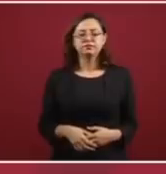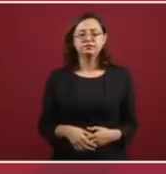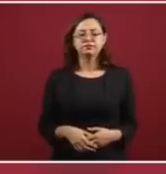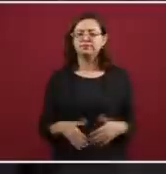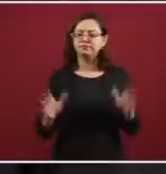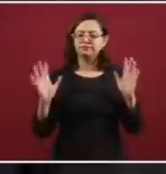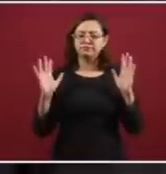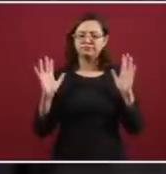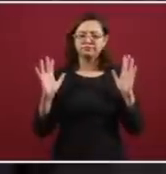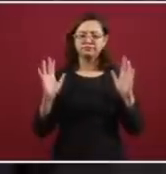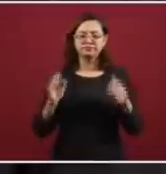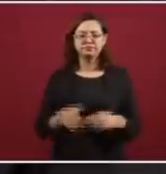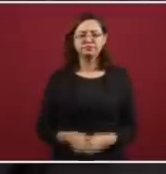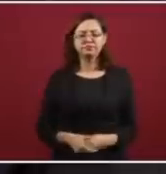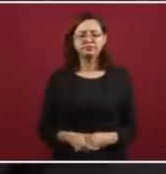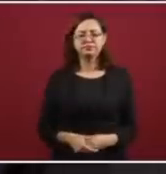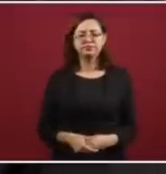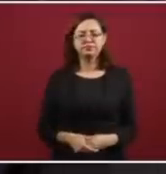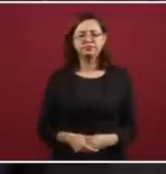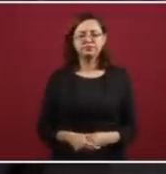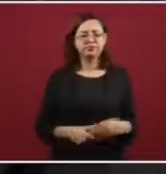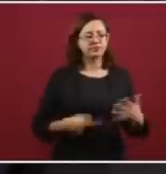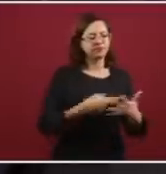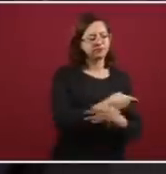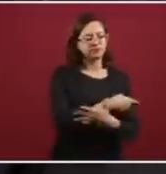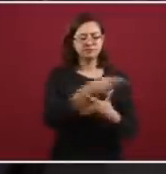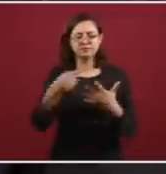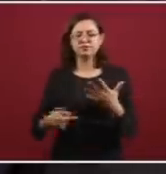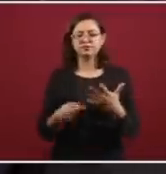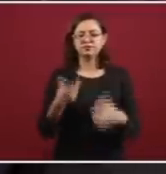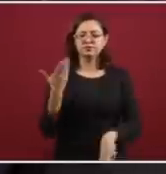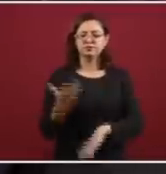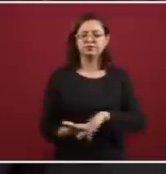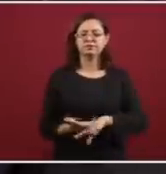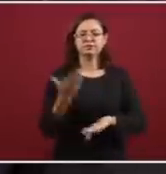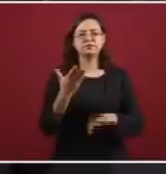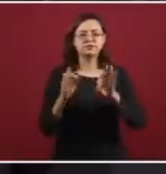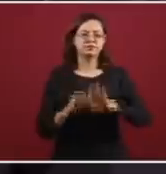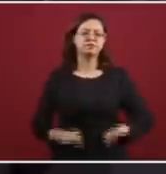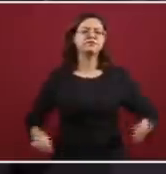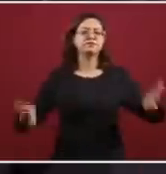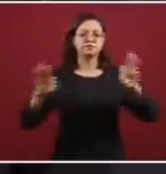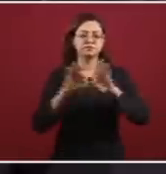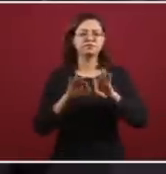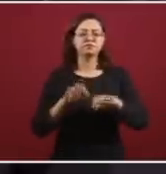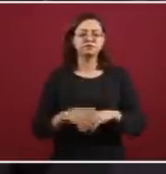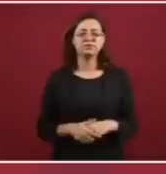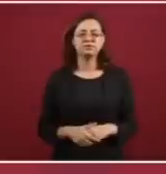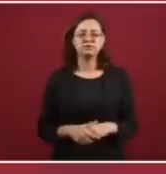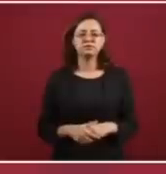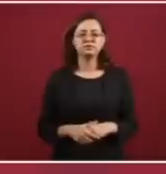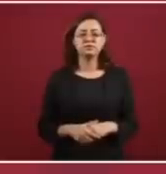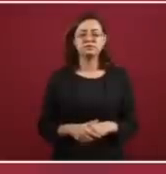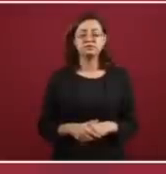en fin, fue muy importante la Revolución Mexicana y no vamos a